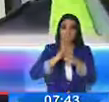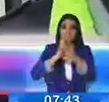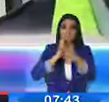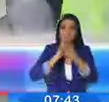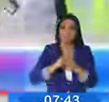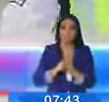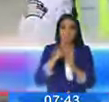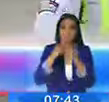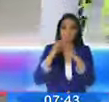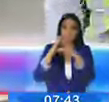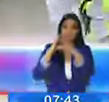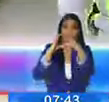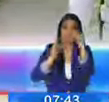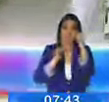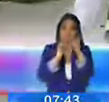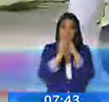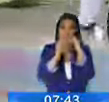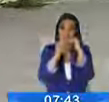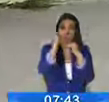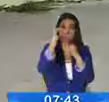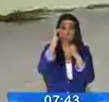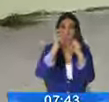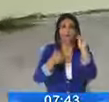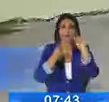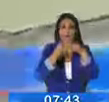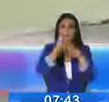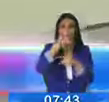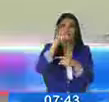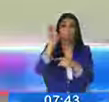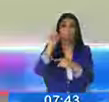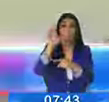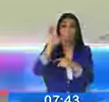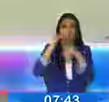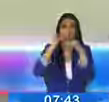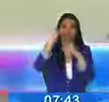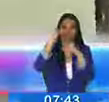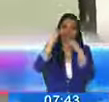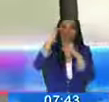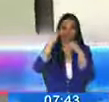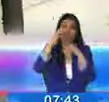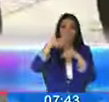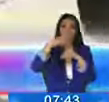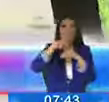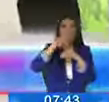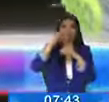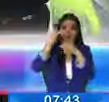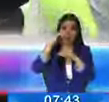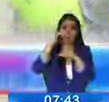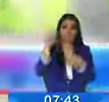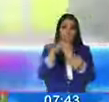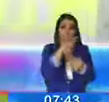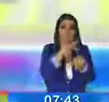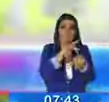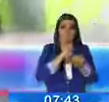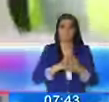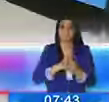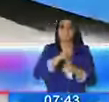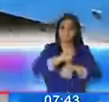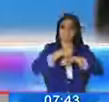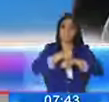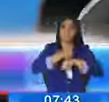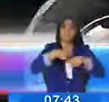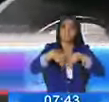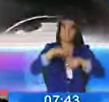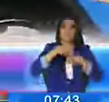y es que el bus supera los 40 de los 50 km en un rango moderado y será su lado la emt iniciar una campaña